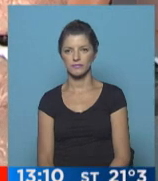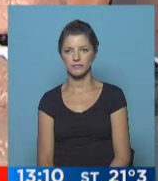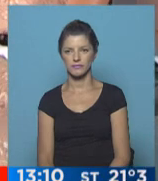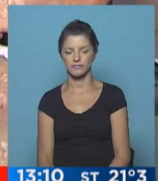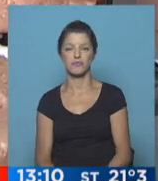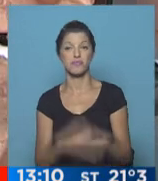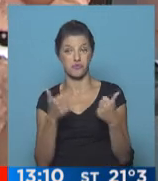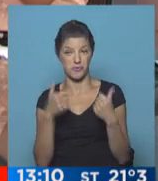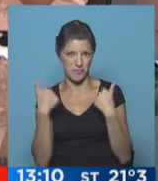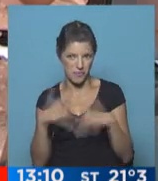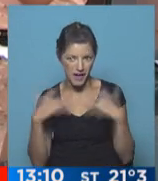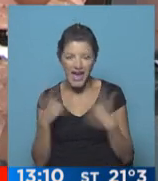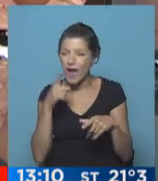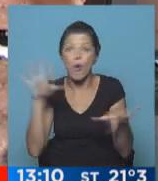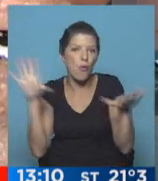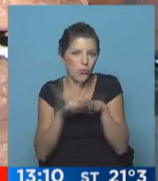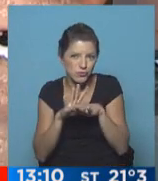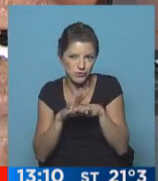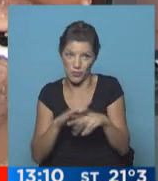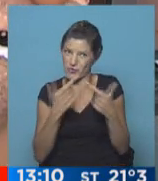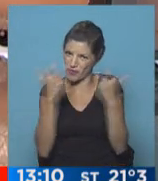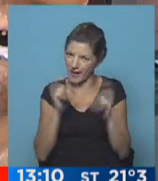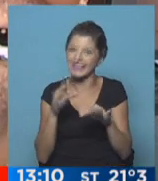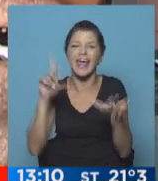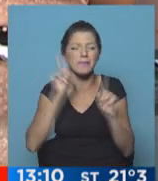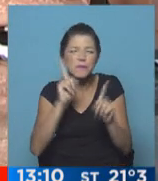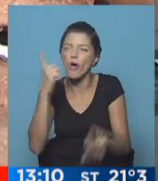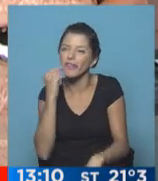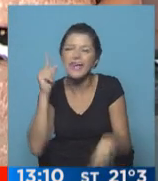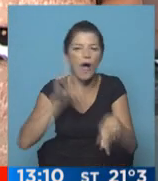Qué bueno, ¿no? Sí. Y claro, porque hay que pegarla justo. Justo, ¿eh? Ese día, estar ahí justo en ese momento.